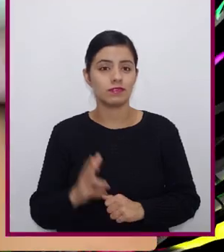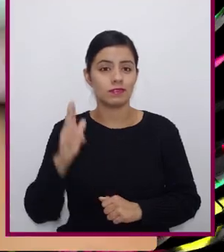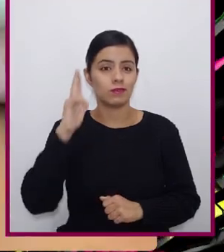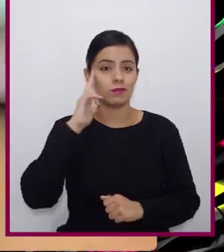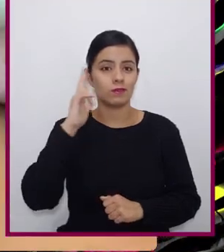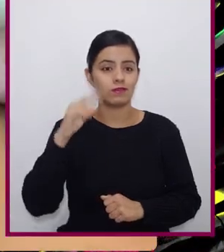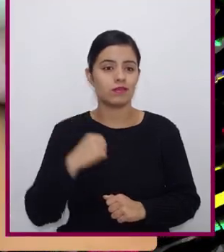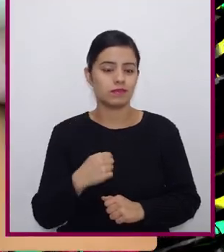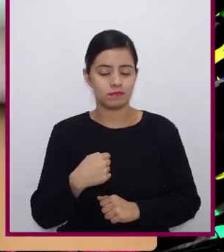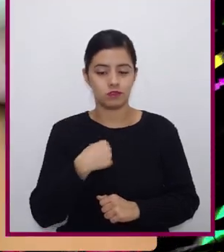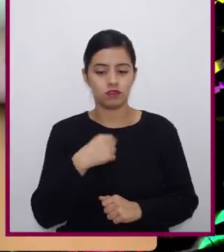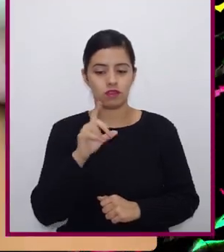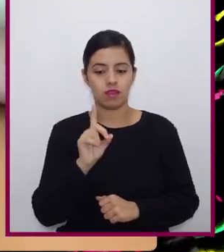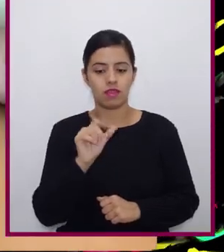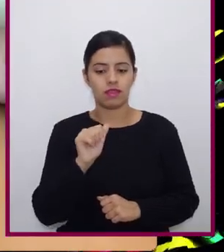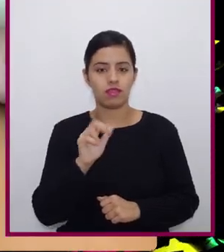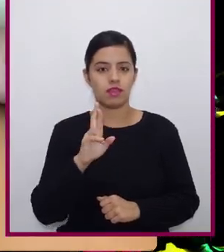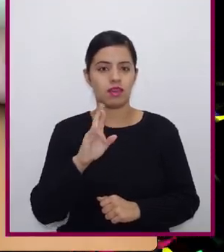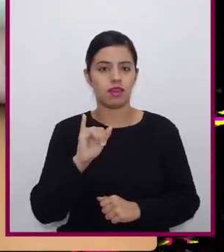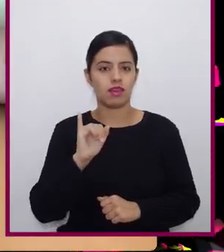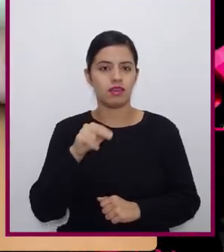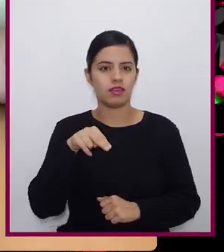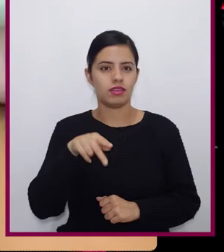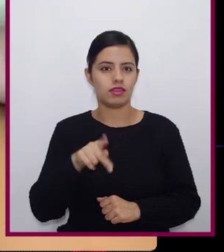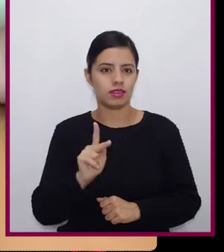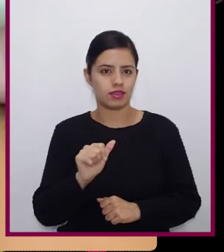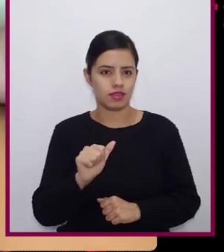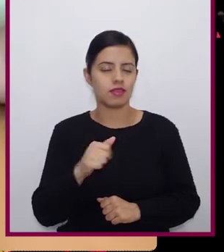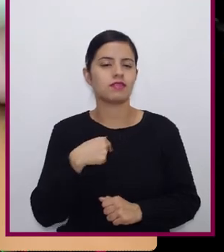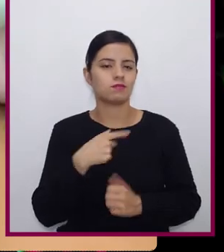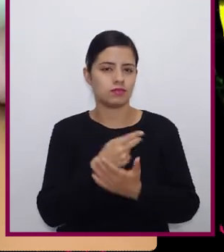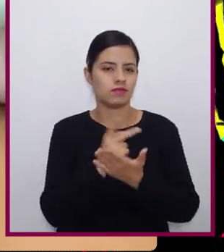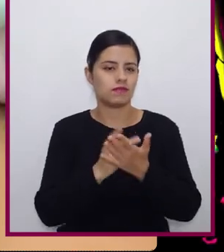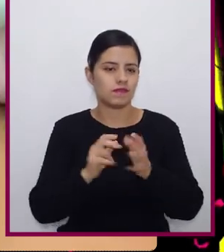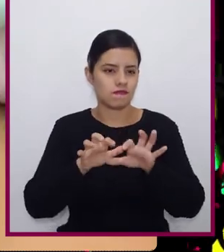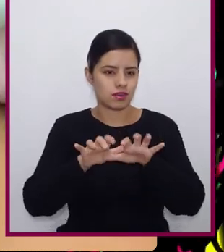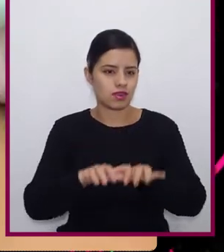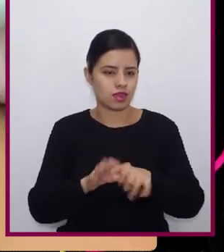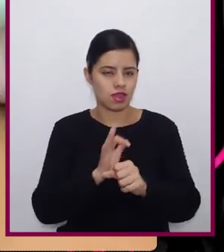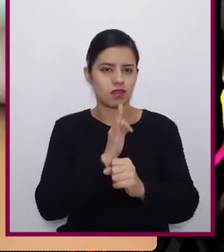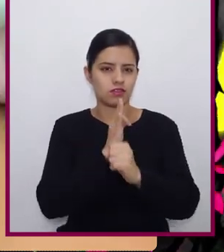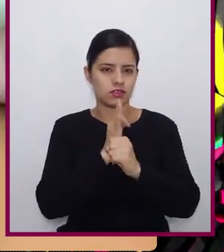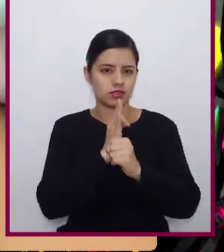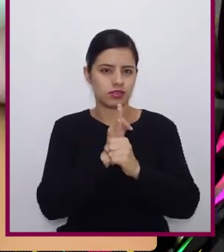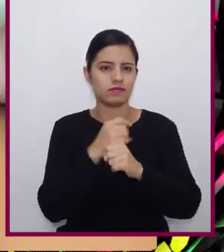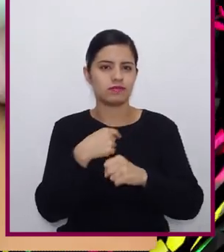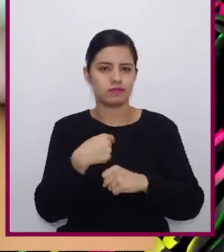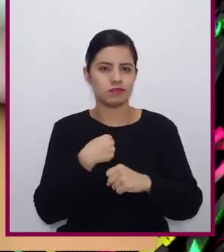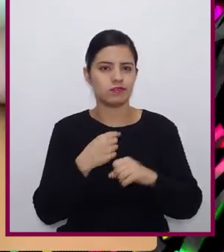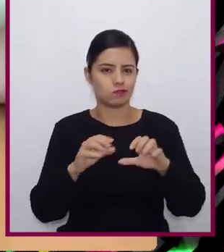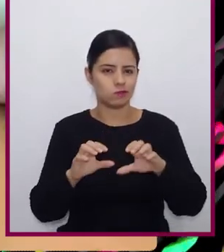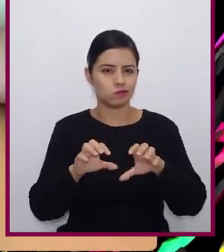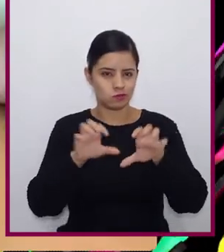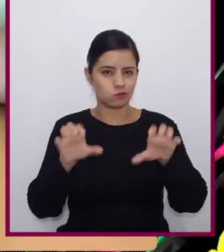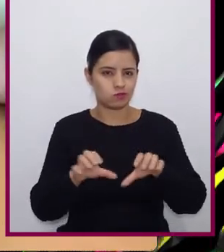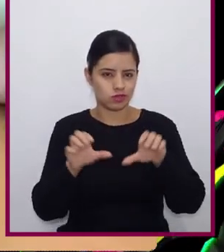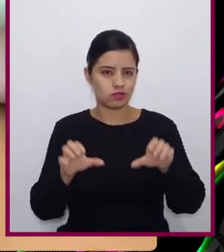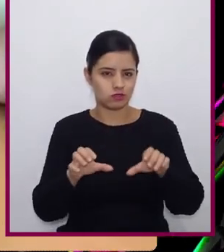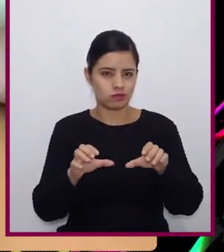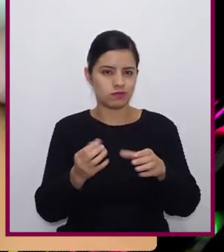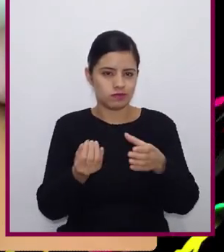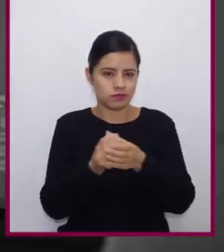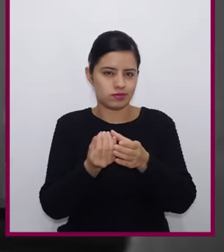Hola, soy Darinka Martínez Mallorquín, soy programadora y actualmente me encuentro dando clases de computación para